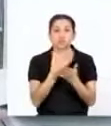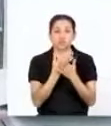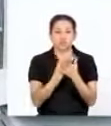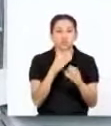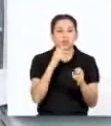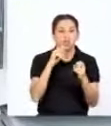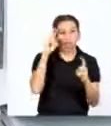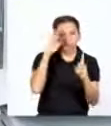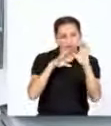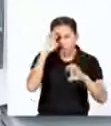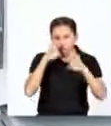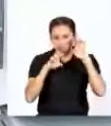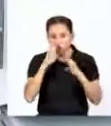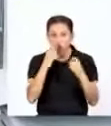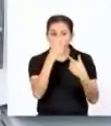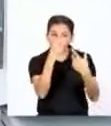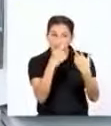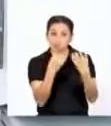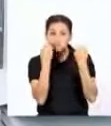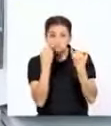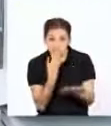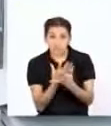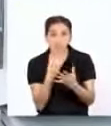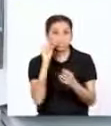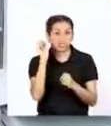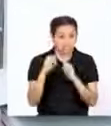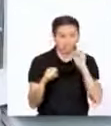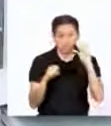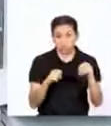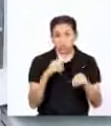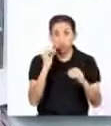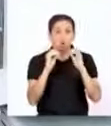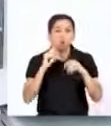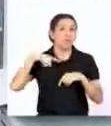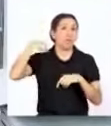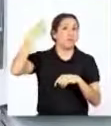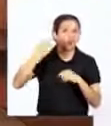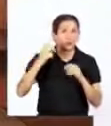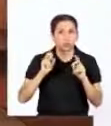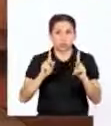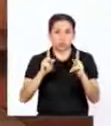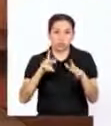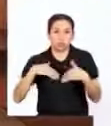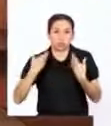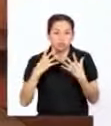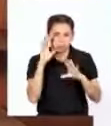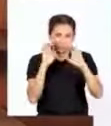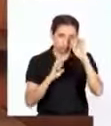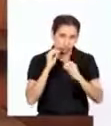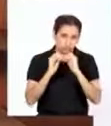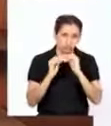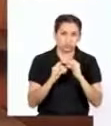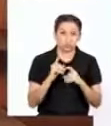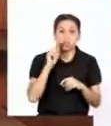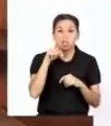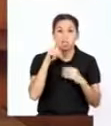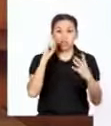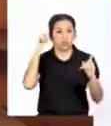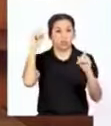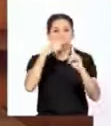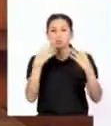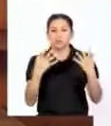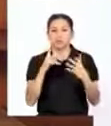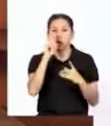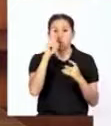ha funcionado o si tenemos sugerencias para mejorar el proceso en una próxima oportunidad. Los proyectos participativos son